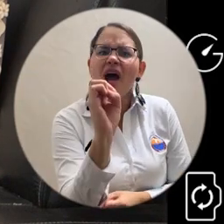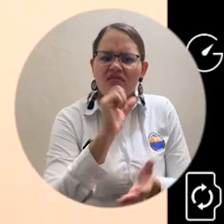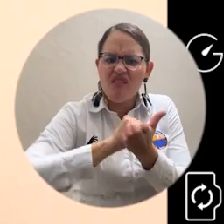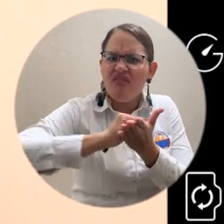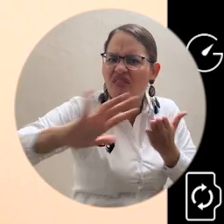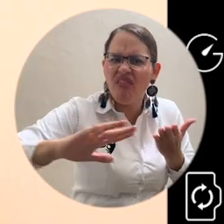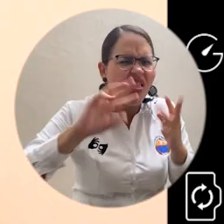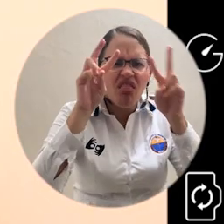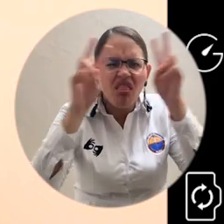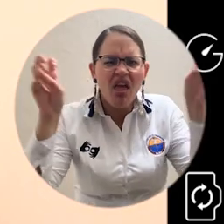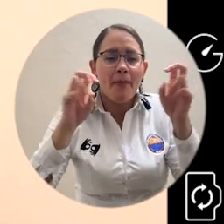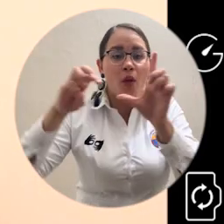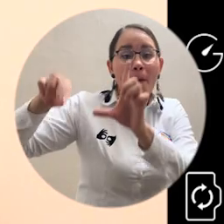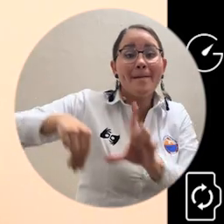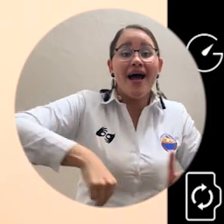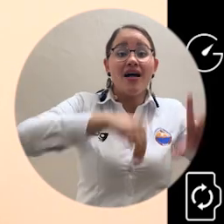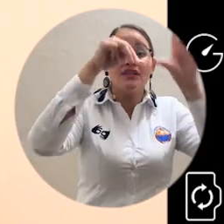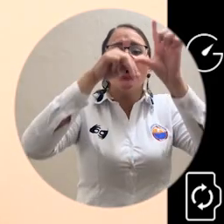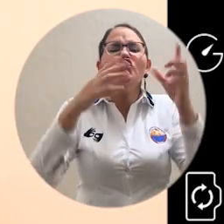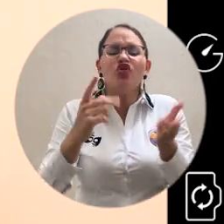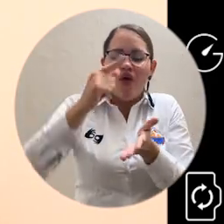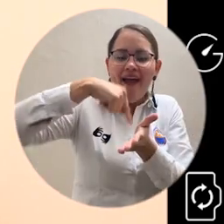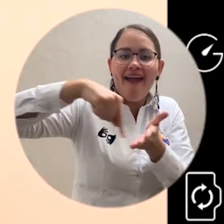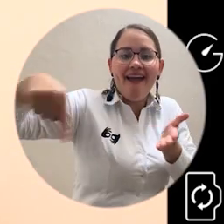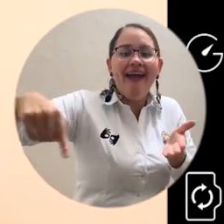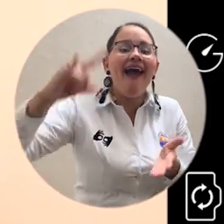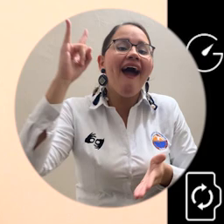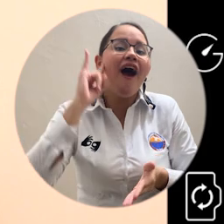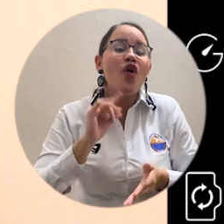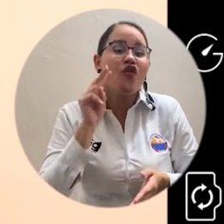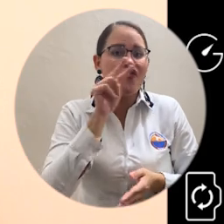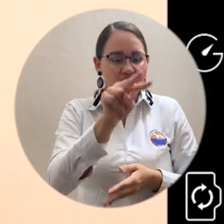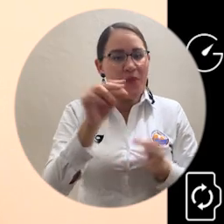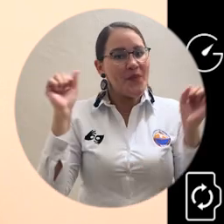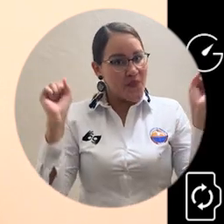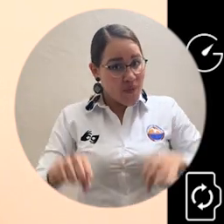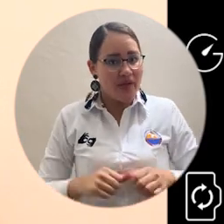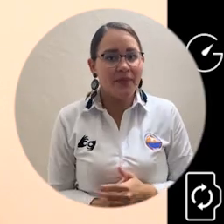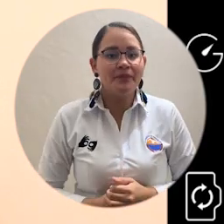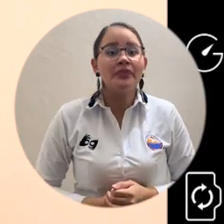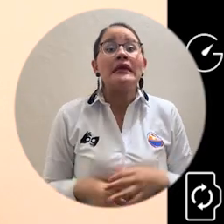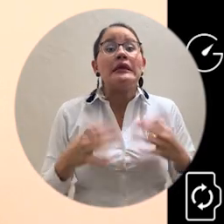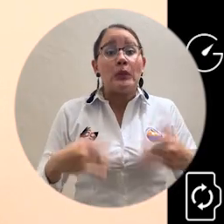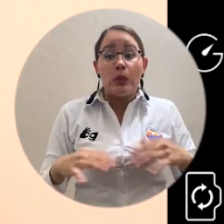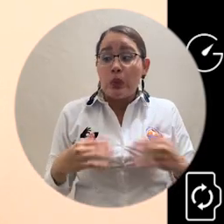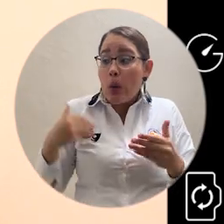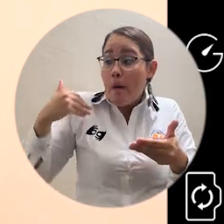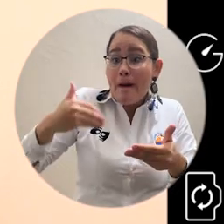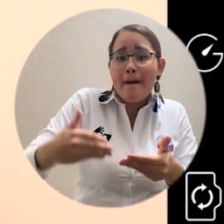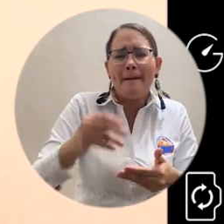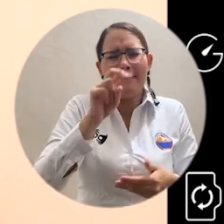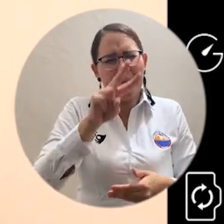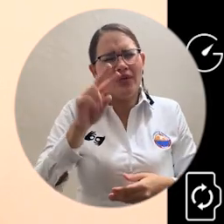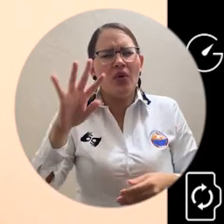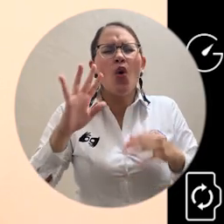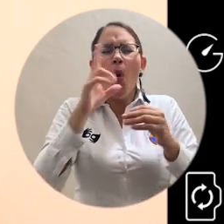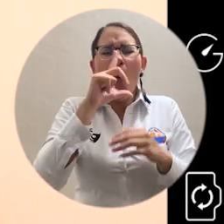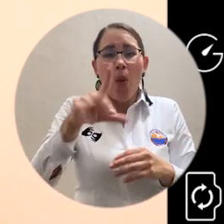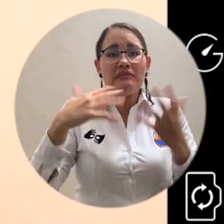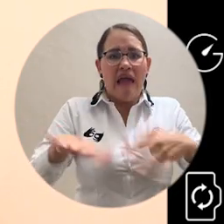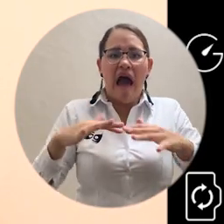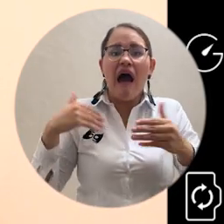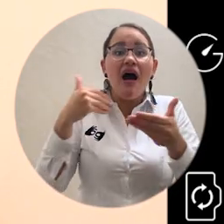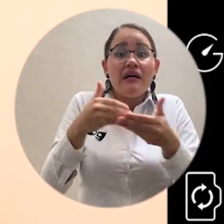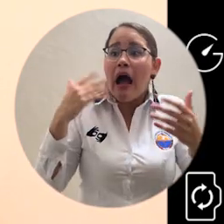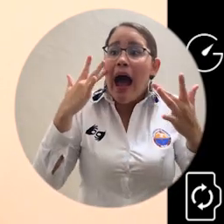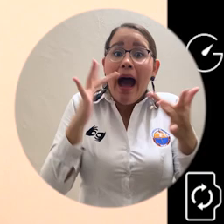audiovisuales. Hasta el 24 de junio serán recibidos los documentos de los interesados a ingresar al programa posgradual ofrecido en la